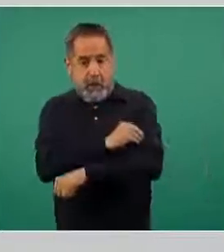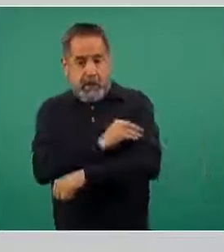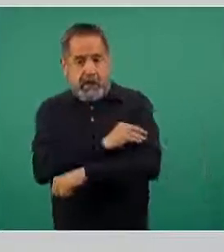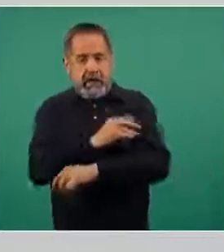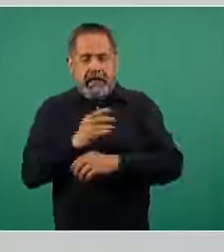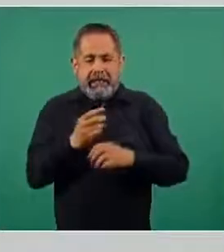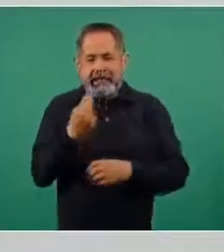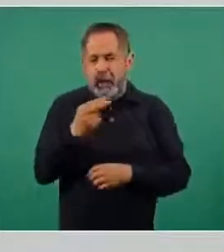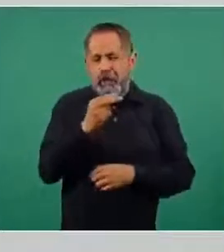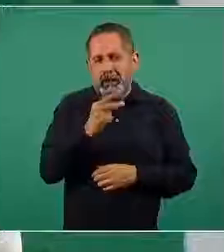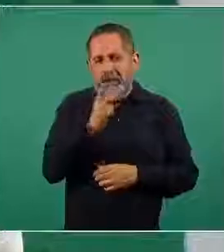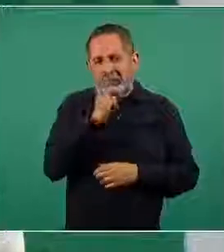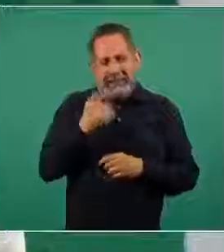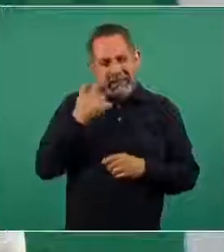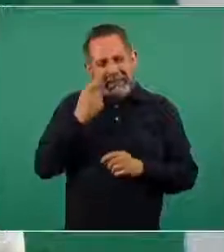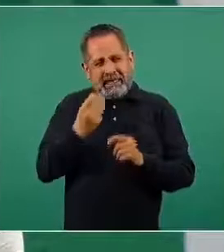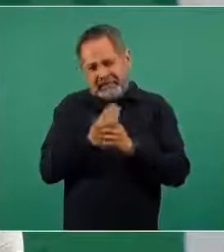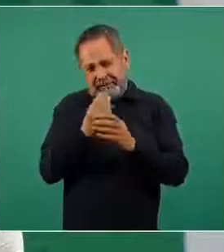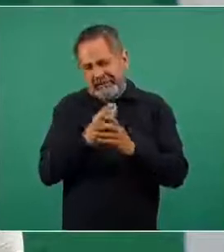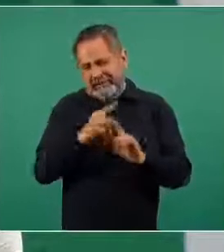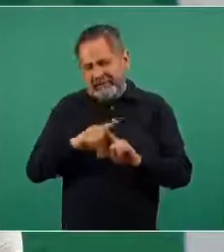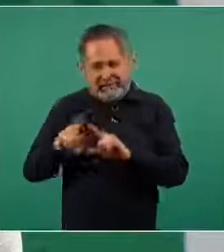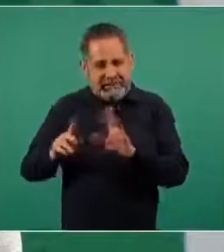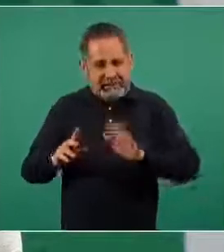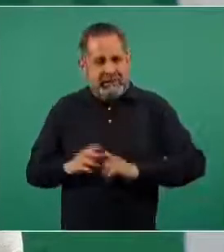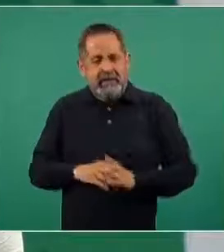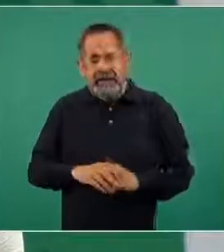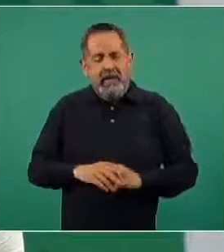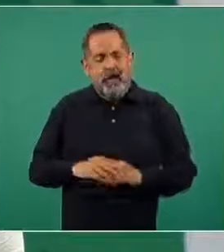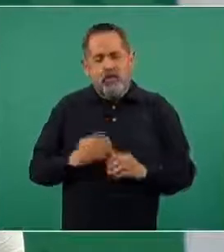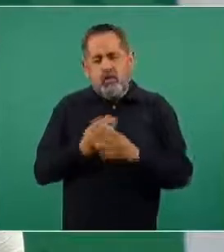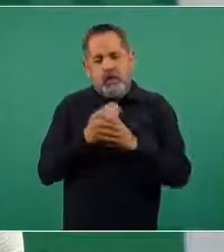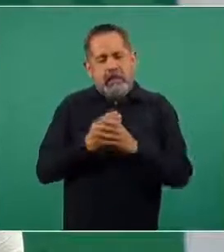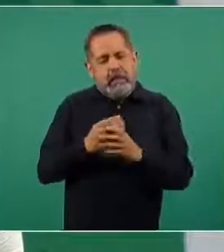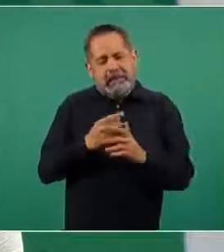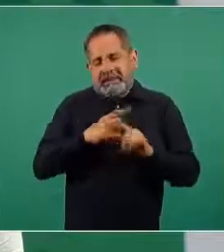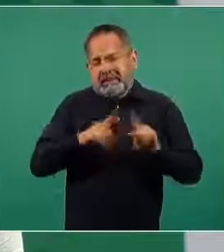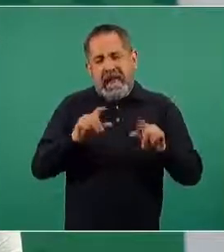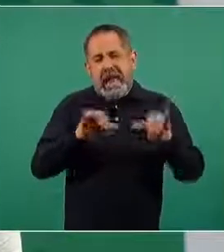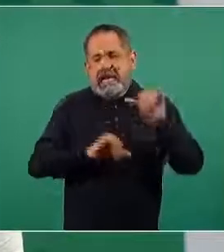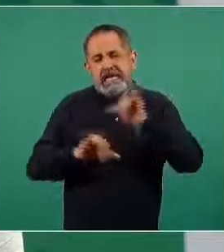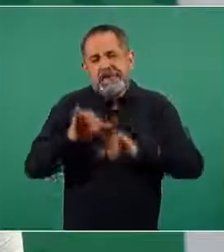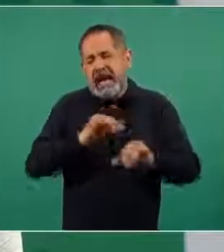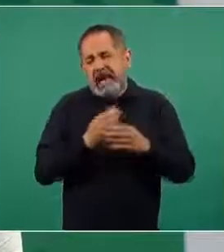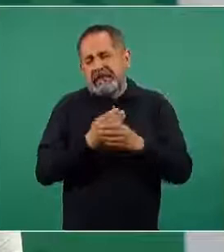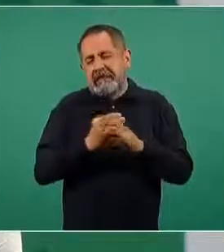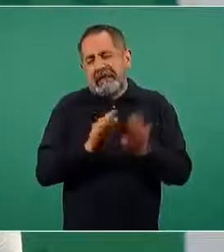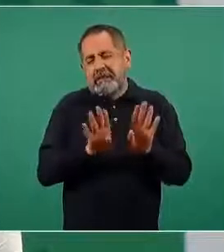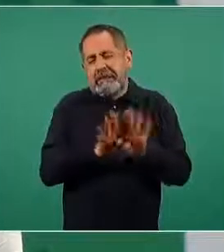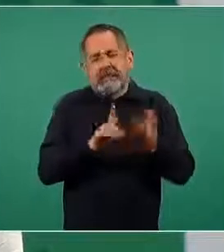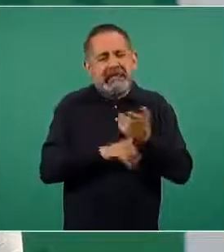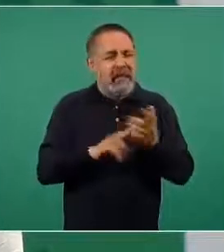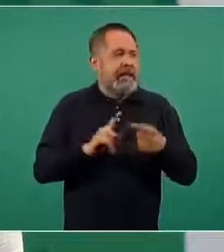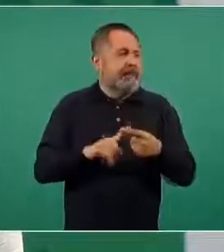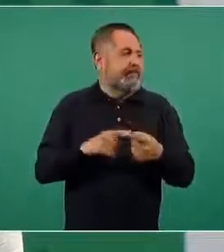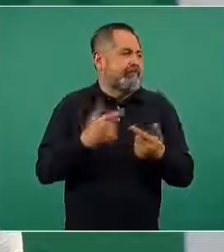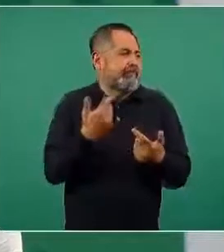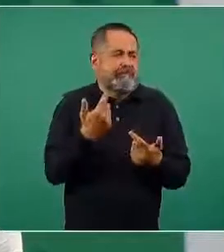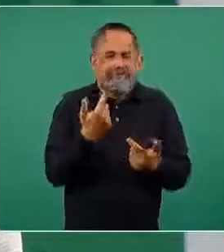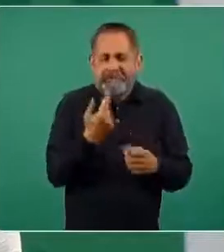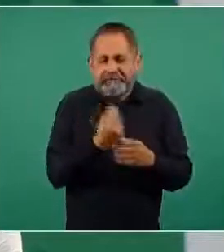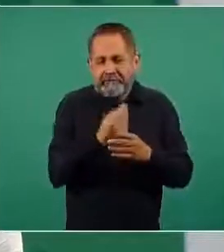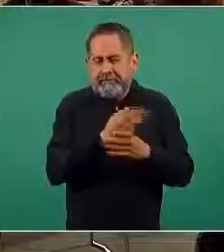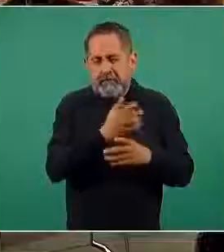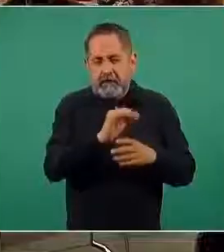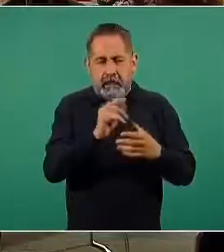Tienen nombres bastante raros, algunos obviamente son sustancias químicas específicas, estabilizadoras, en otros casos